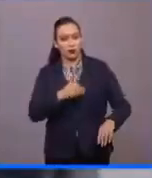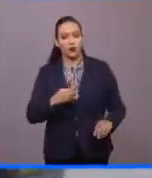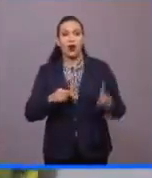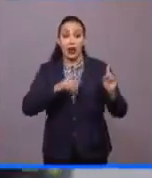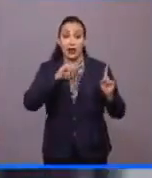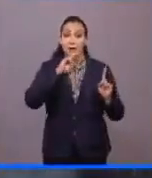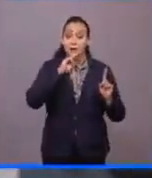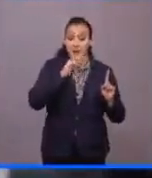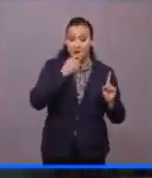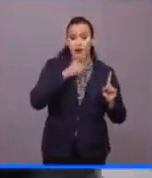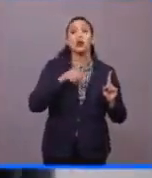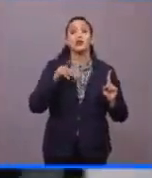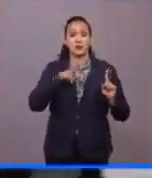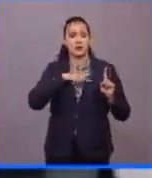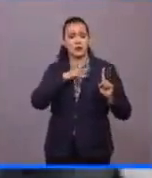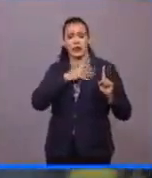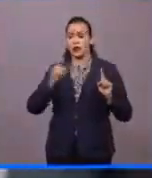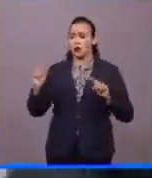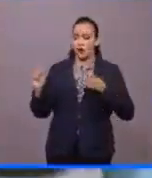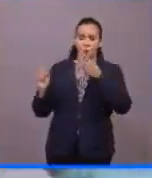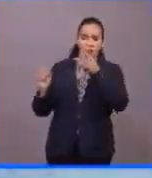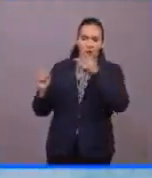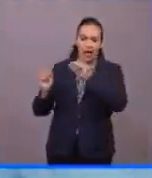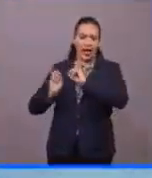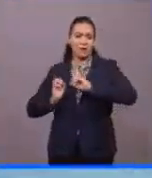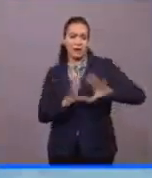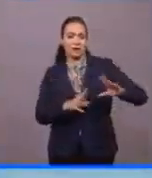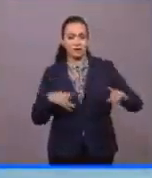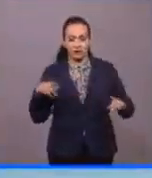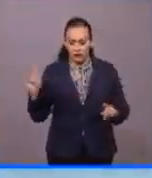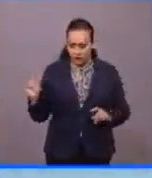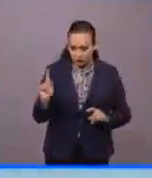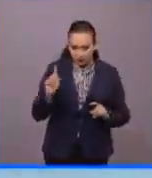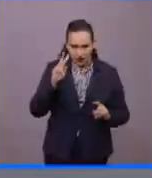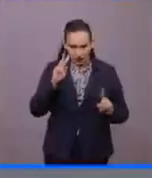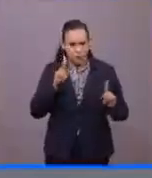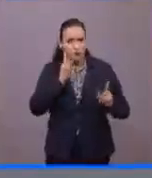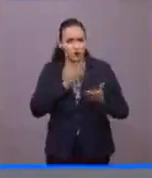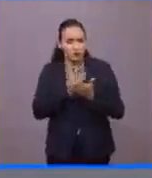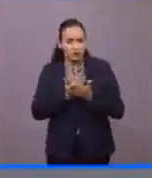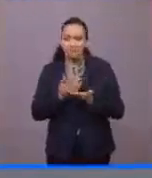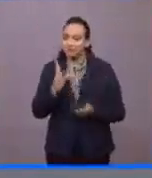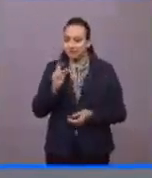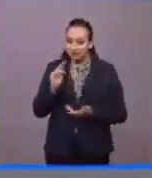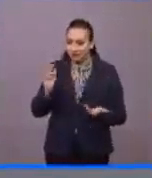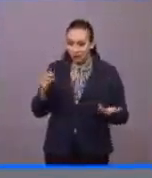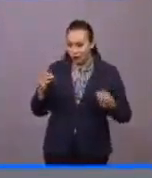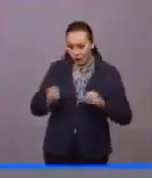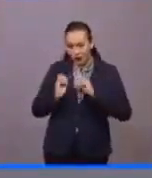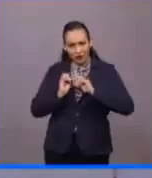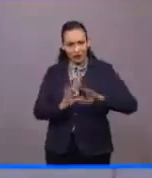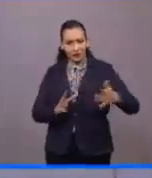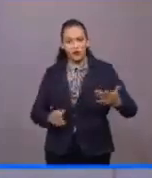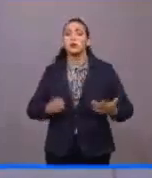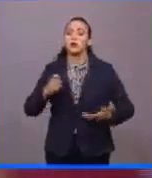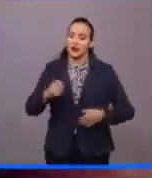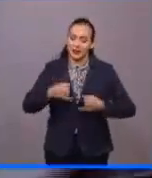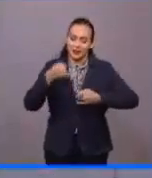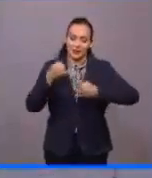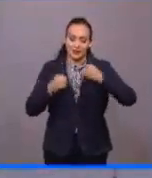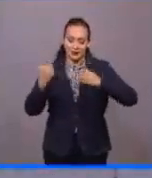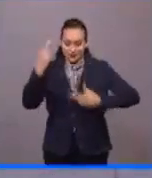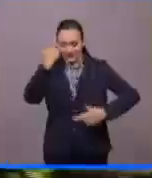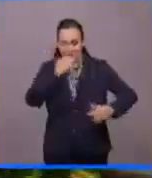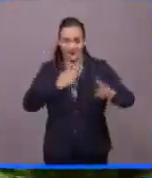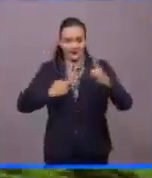la mujer quejosa, con el fin de que analice los argumentos formulados al respecto y con libertad de jurisdicción